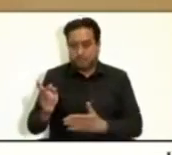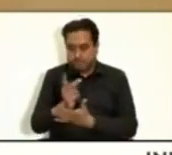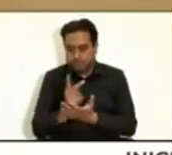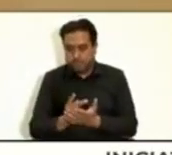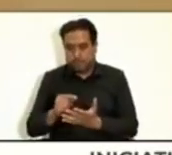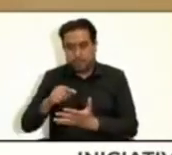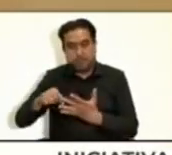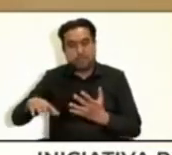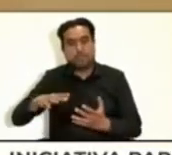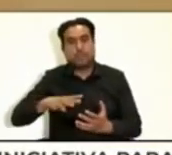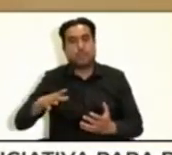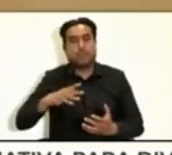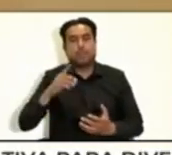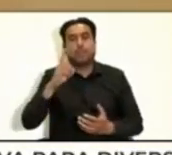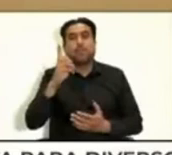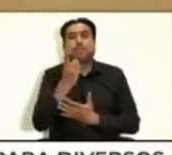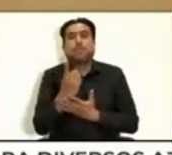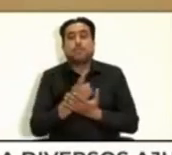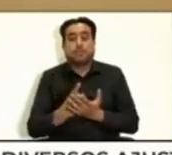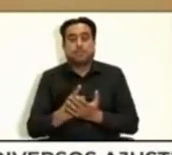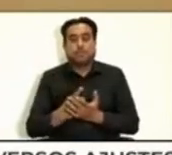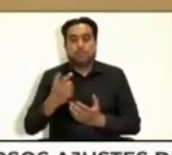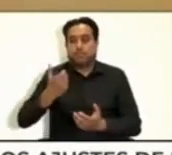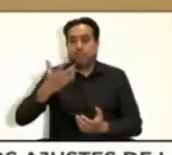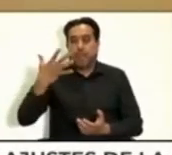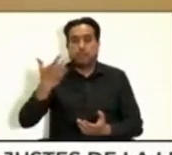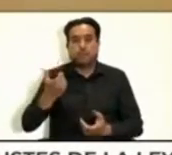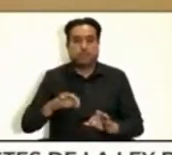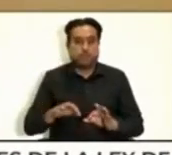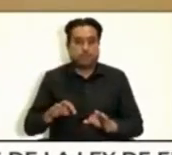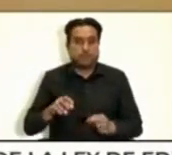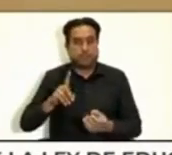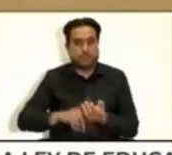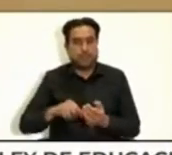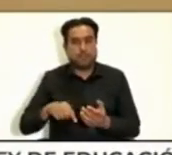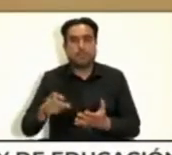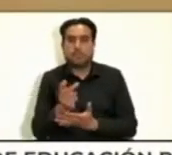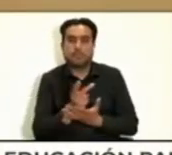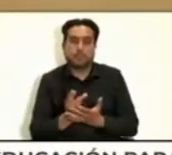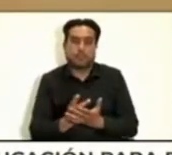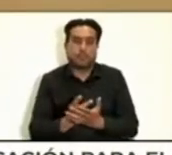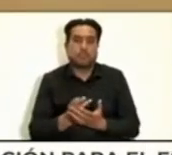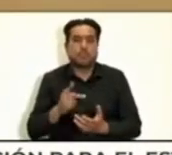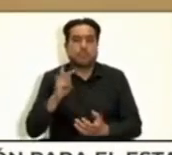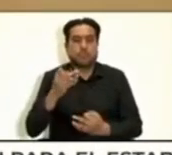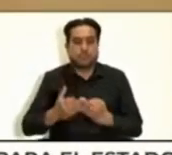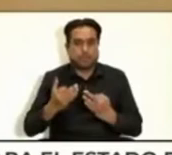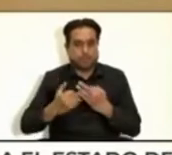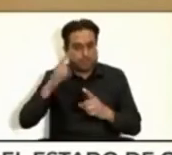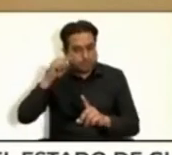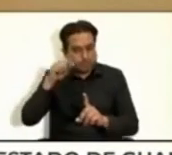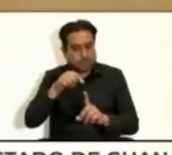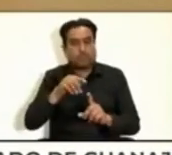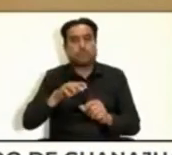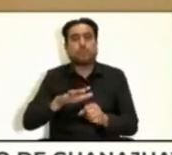supone un diseño que incrementa los costos de operación en estos programas sin establecer como objetivos la